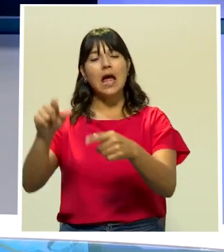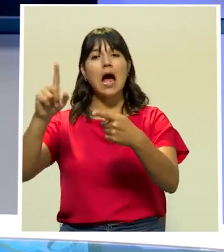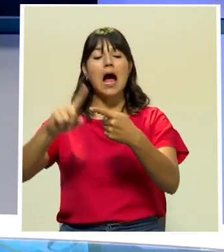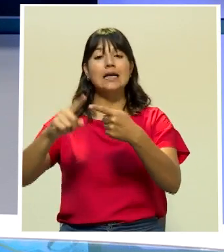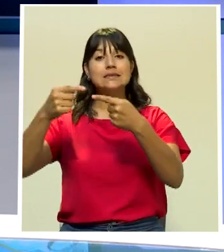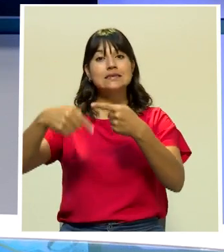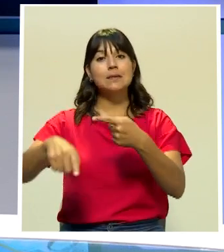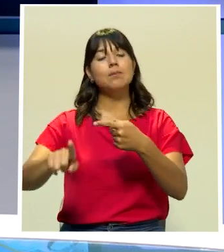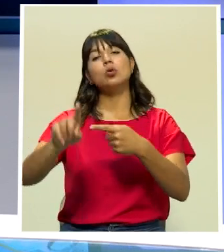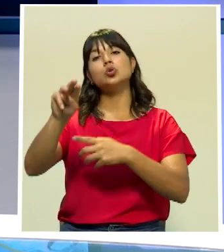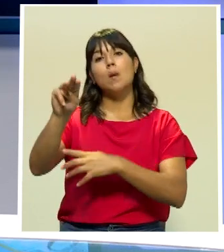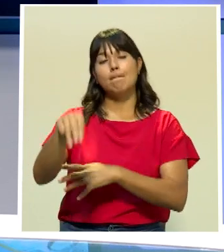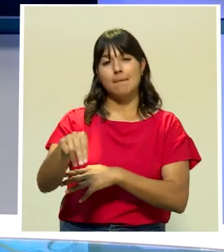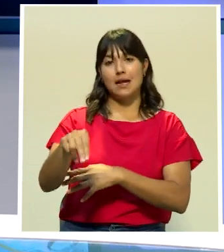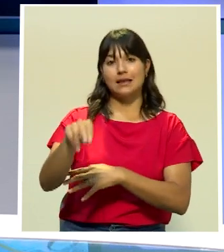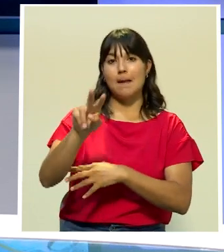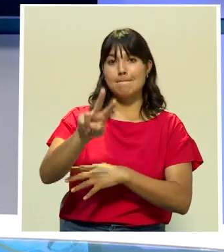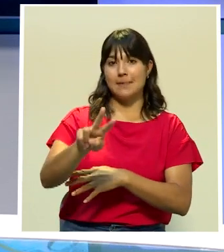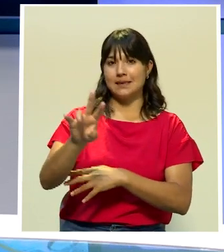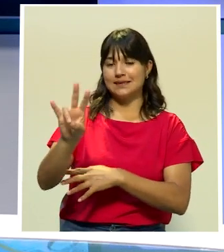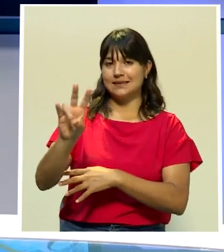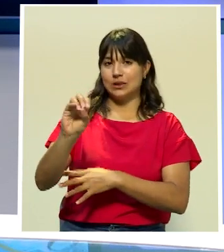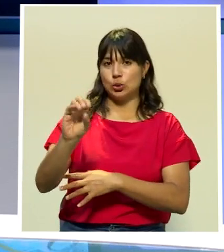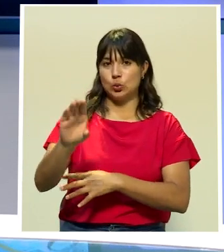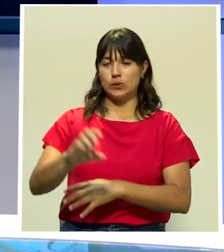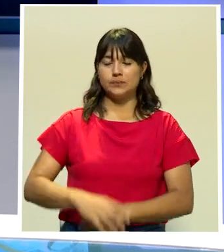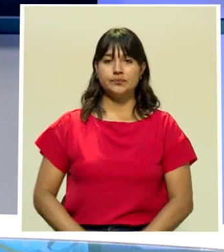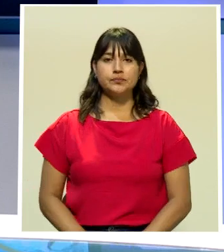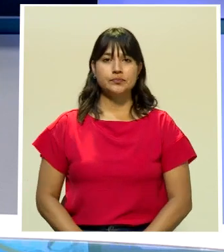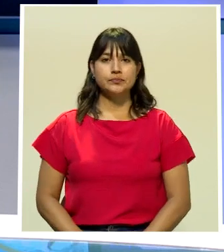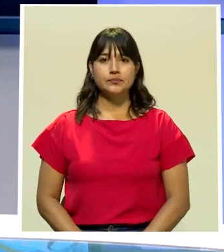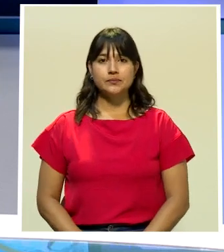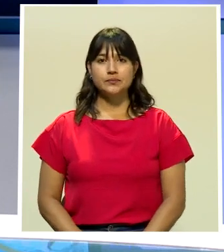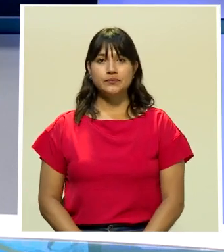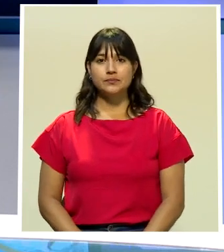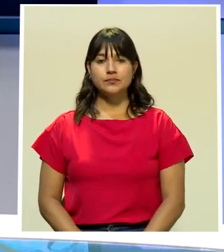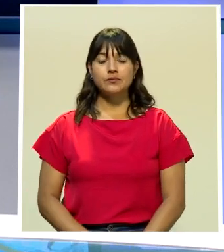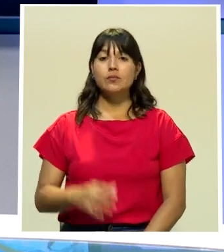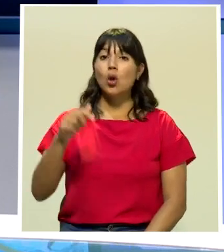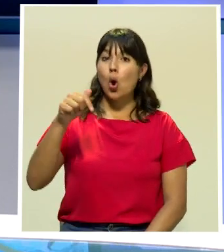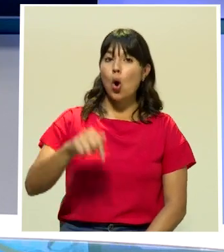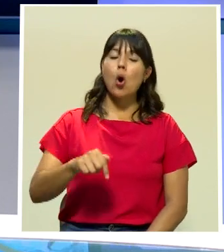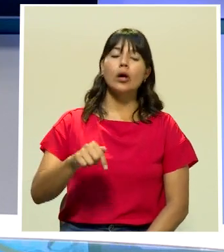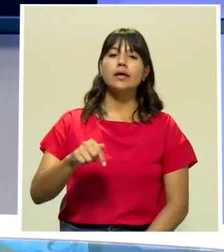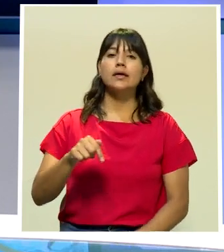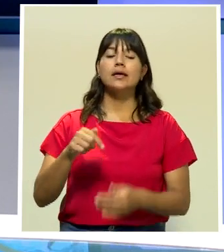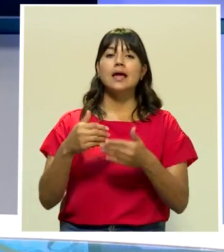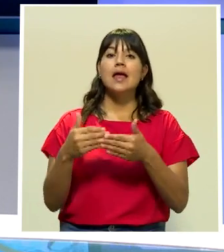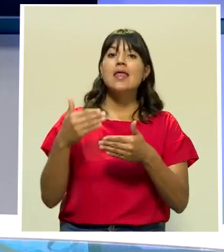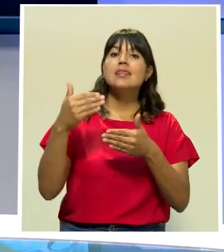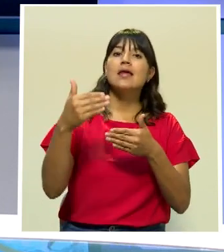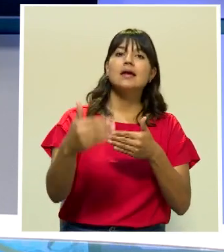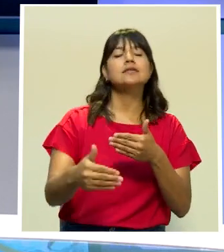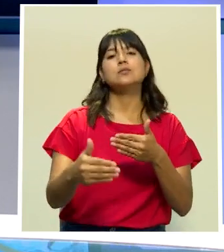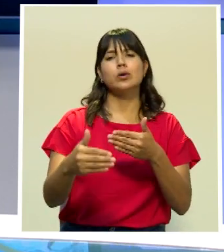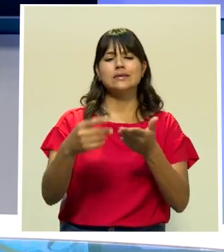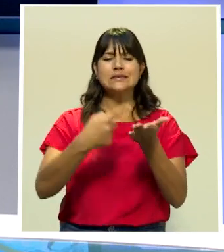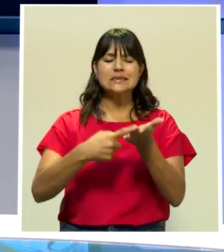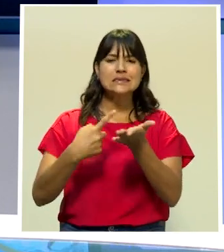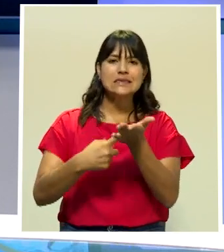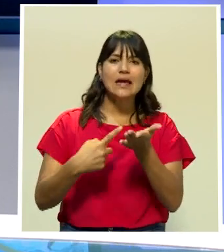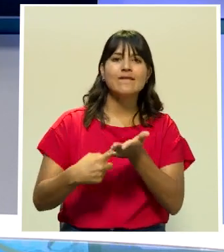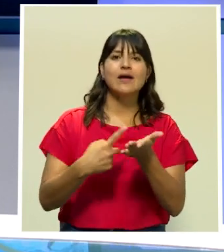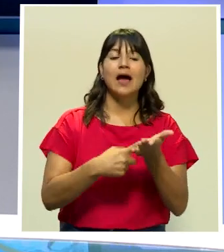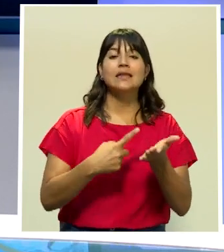el próximo martes 27 de octubre. Hoy, luego de un agrio debate,